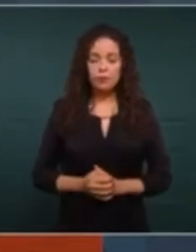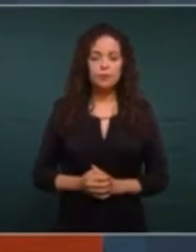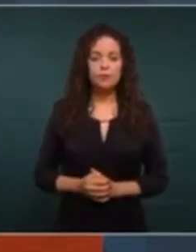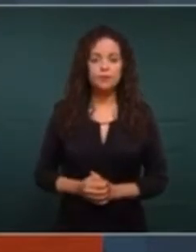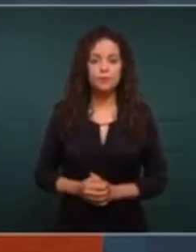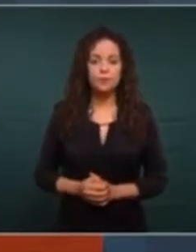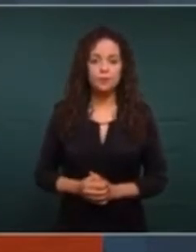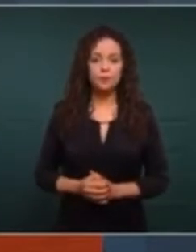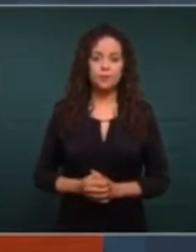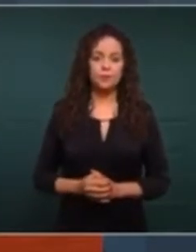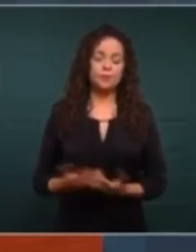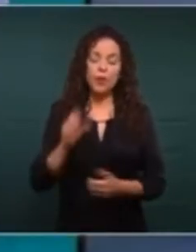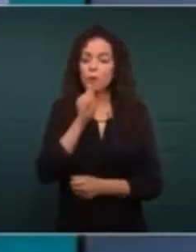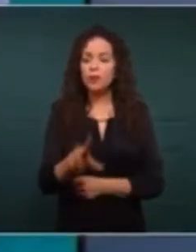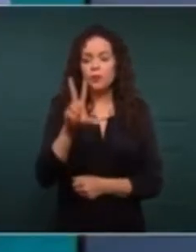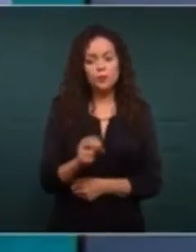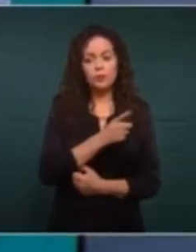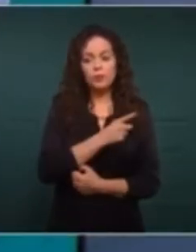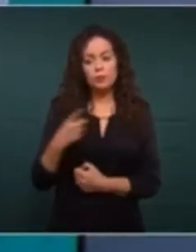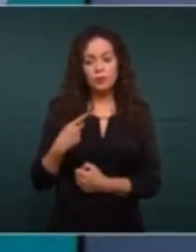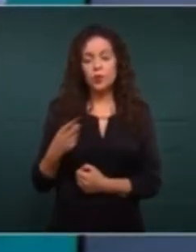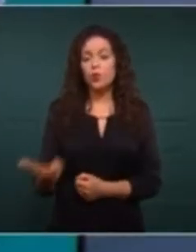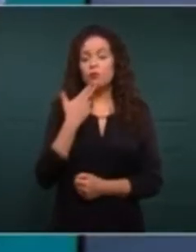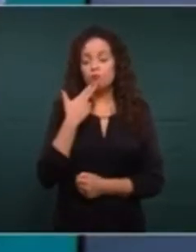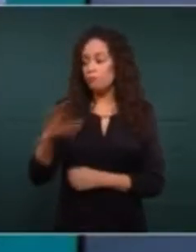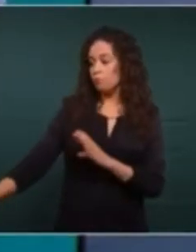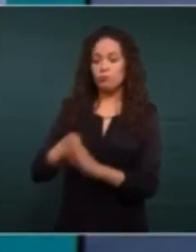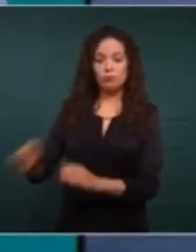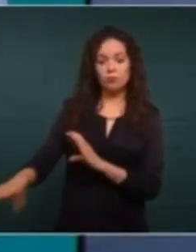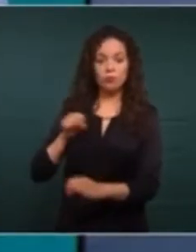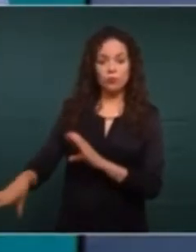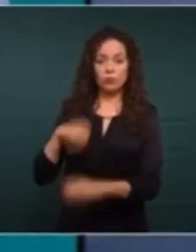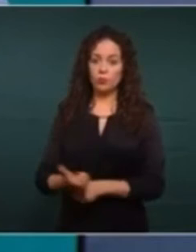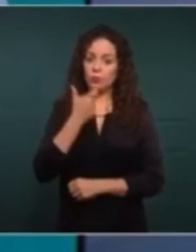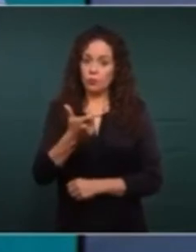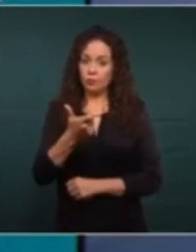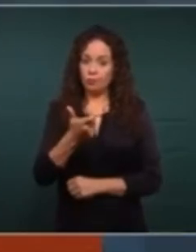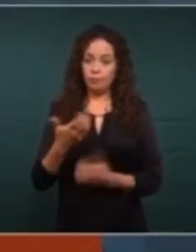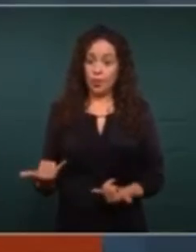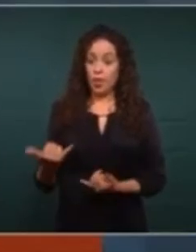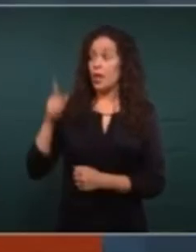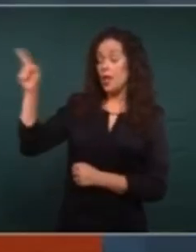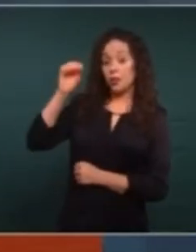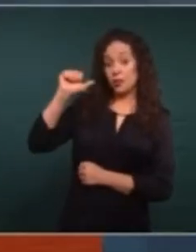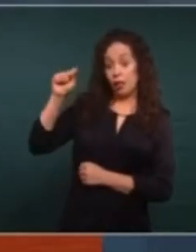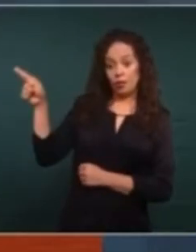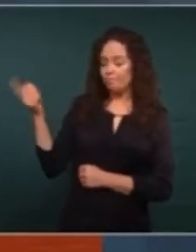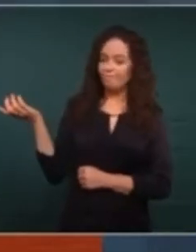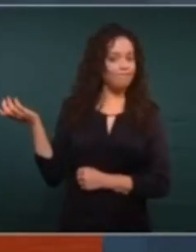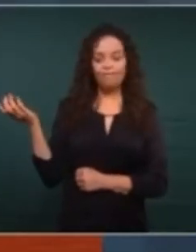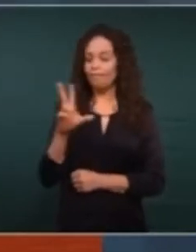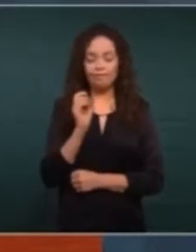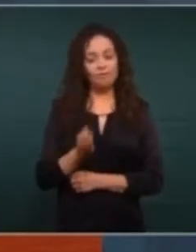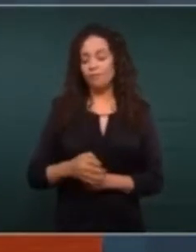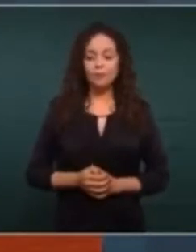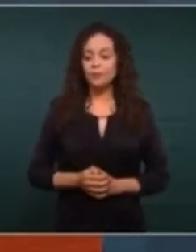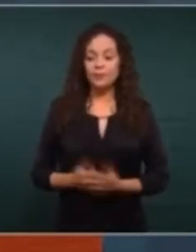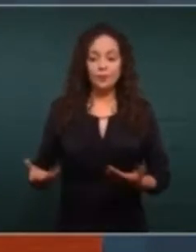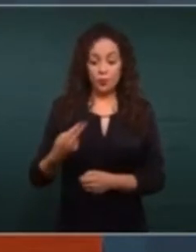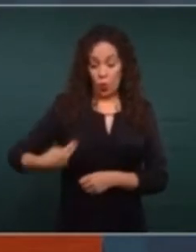que no utilicen dinero de las reservas. Y Hacienda no entra a eso.